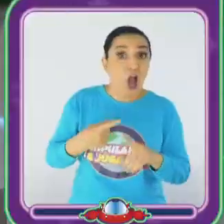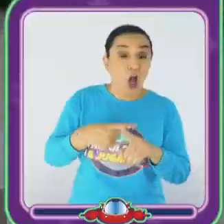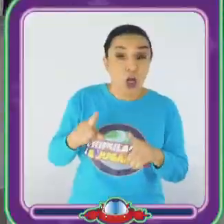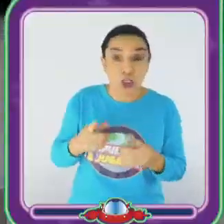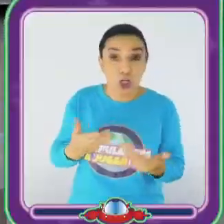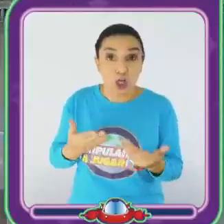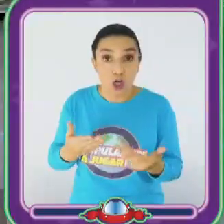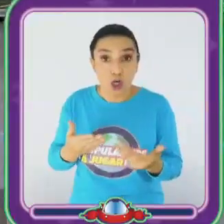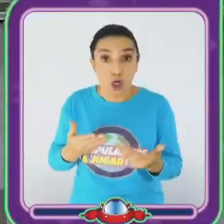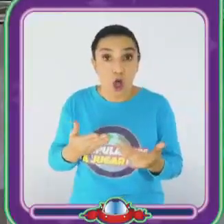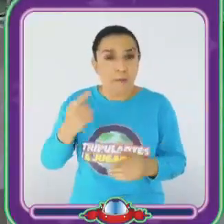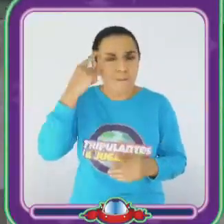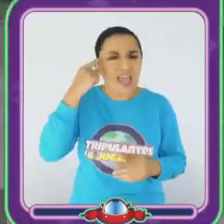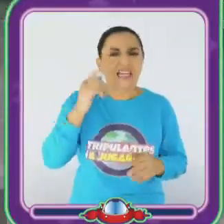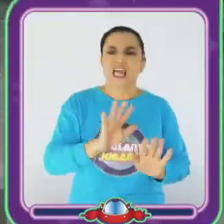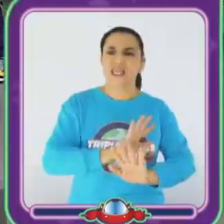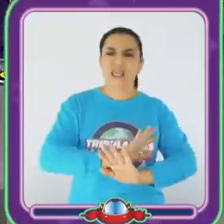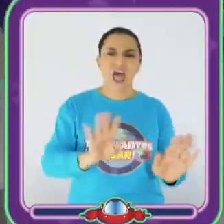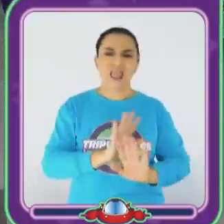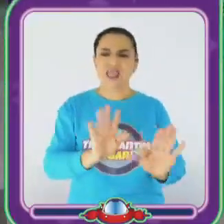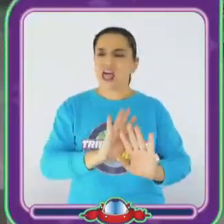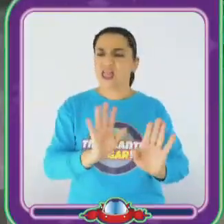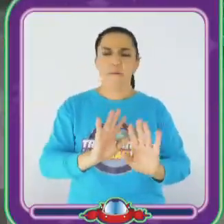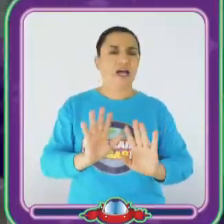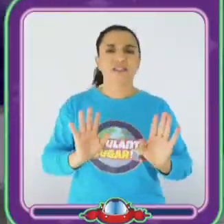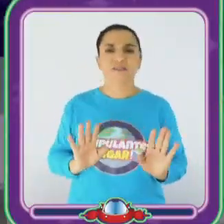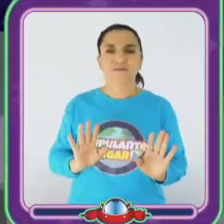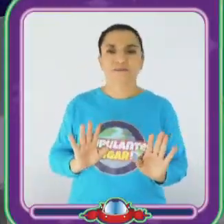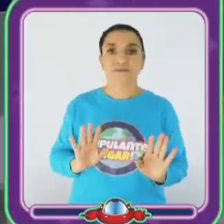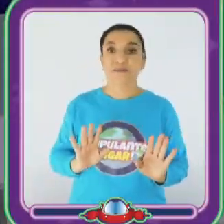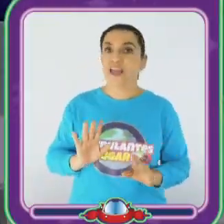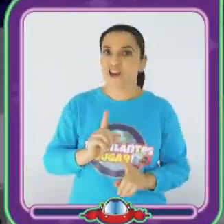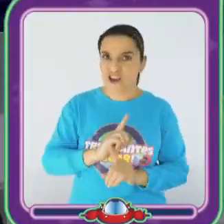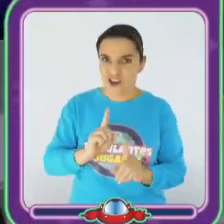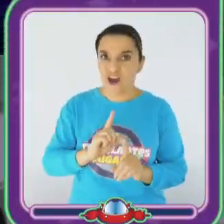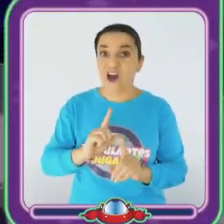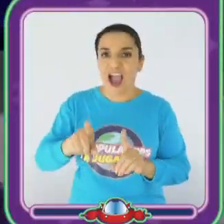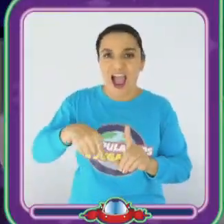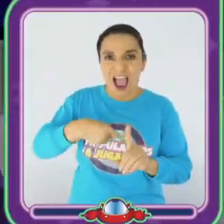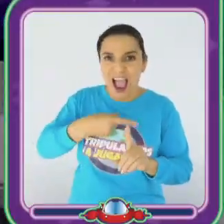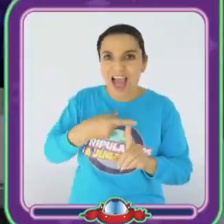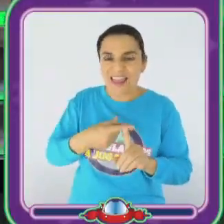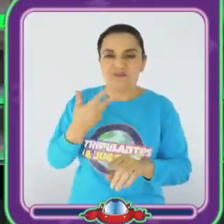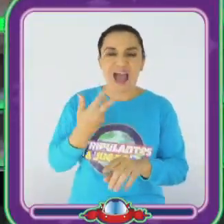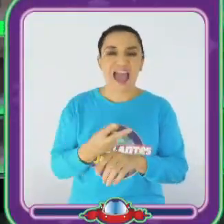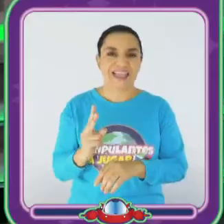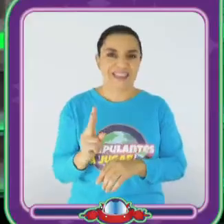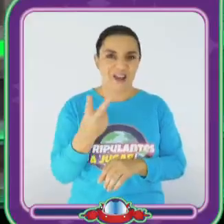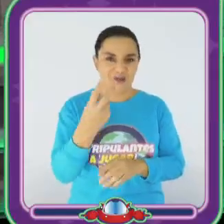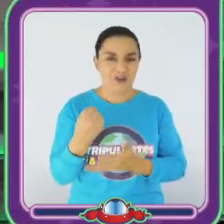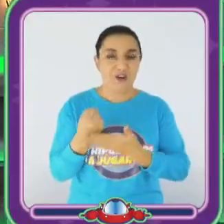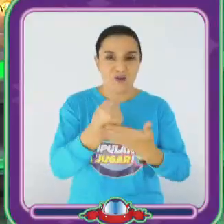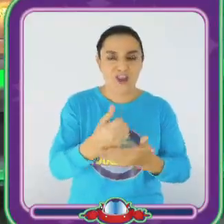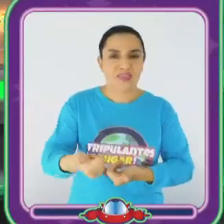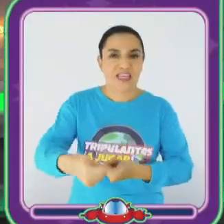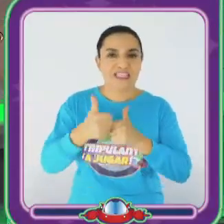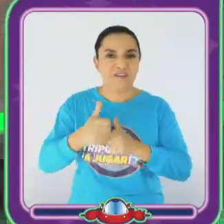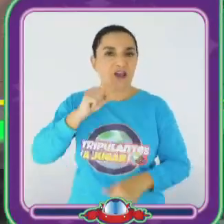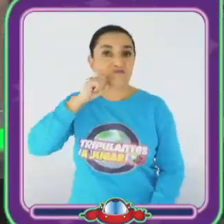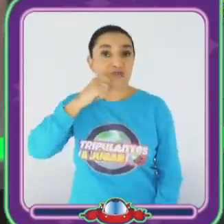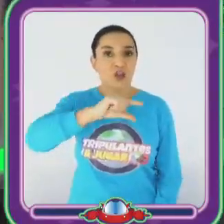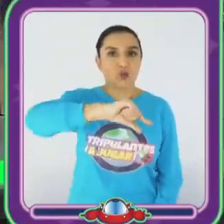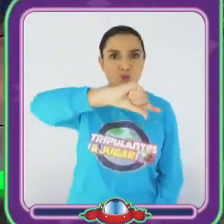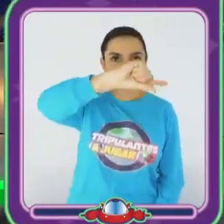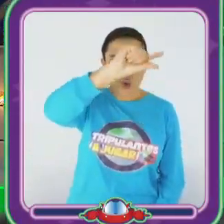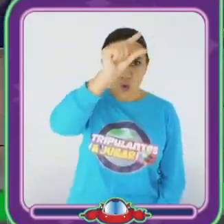tripulación? Nunca piensen que todo es esto y nada más. Porque además tendrán un segundo comodín en este desafío que se